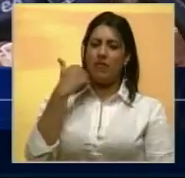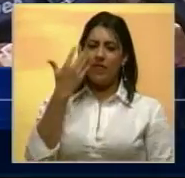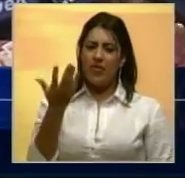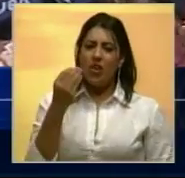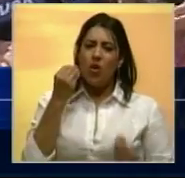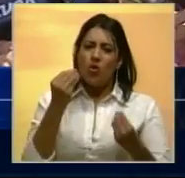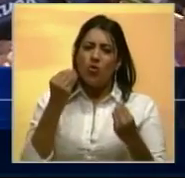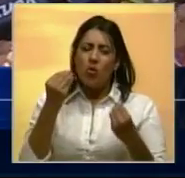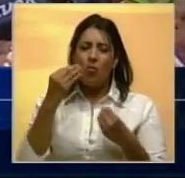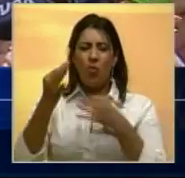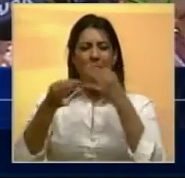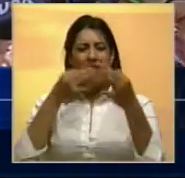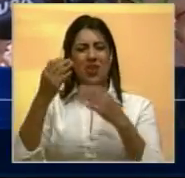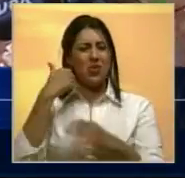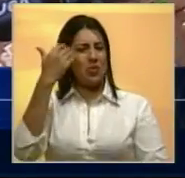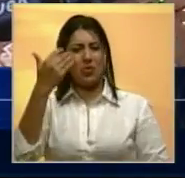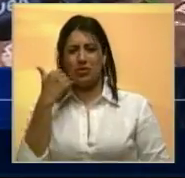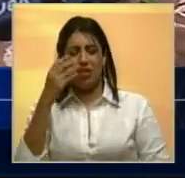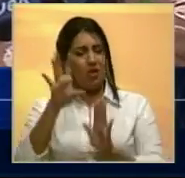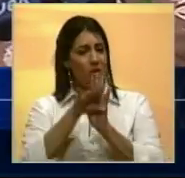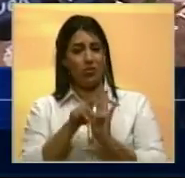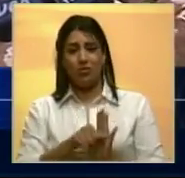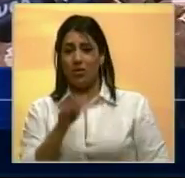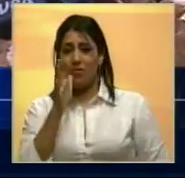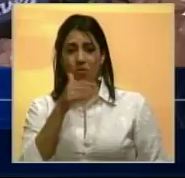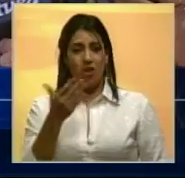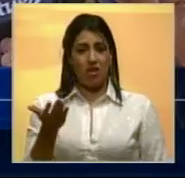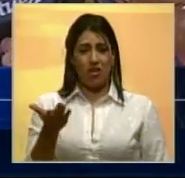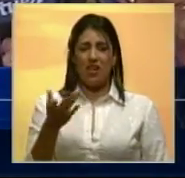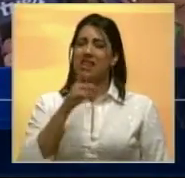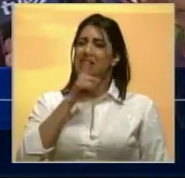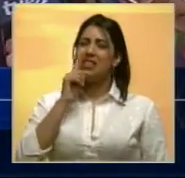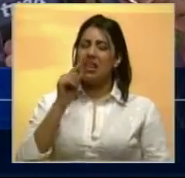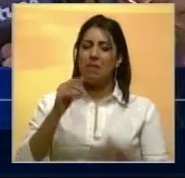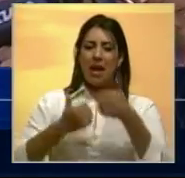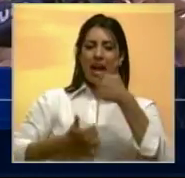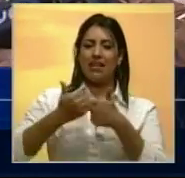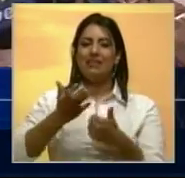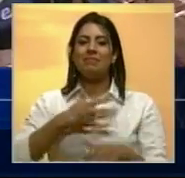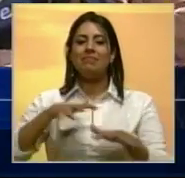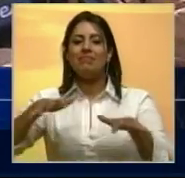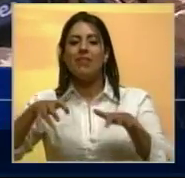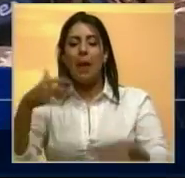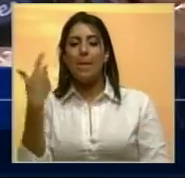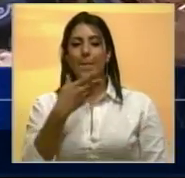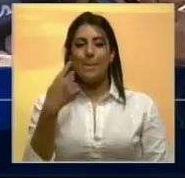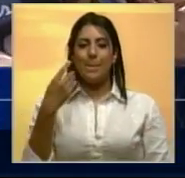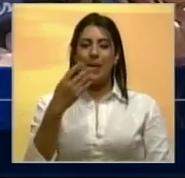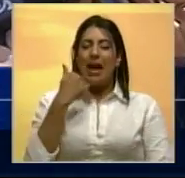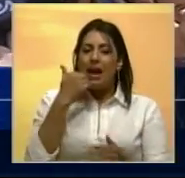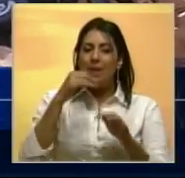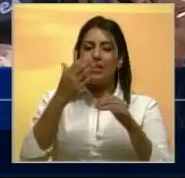con un discurso agresivo, inconstitucional, con un discurso de candidato presidencial